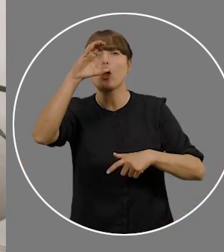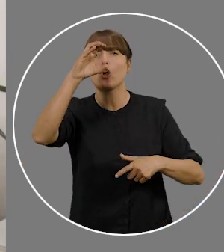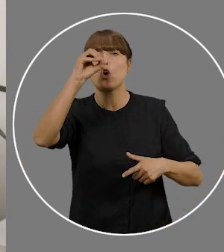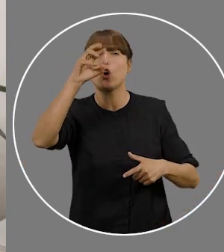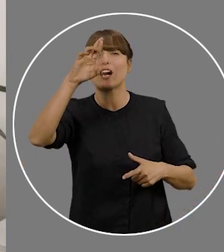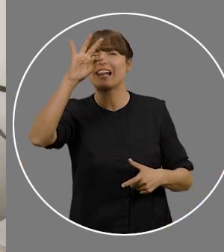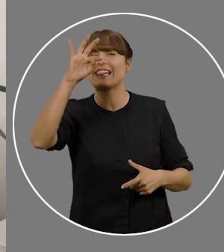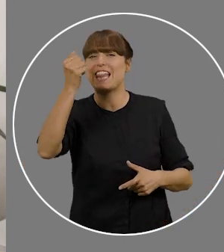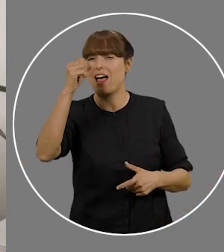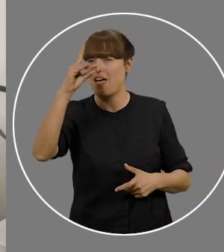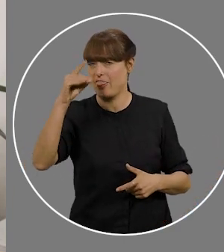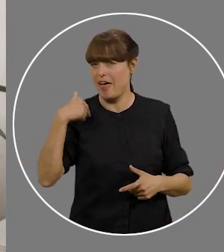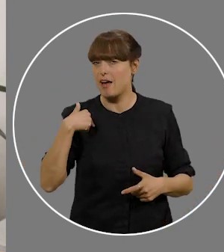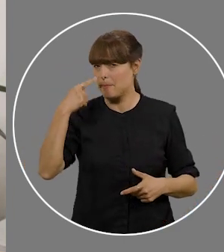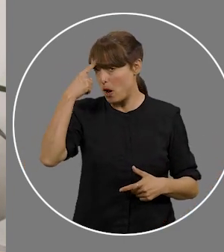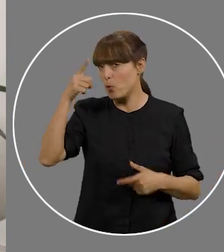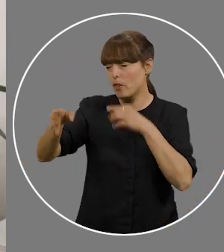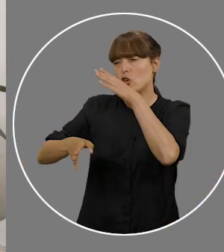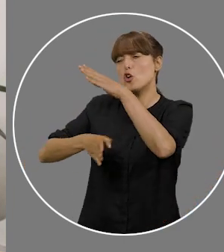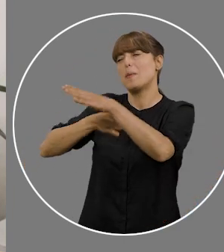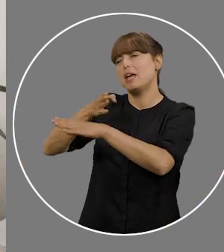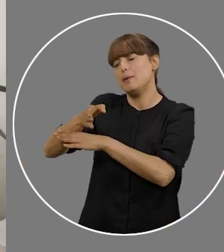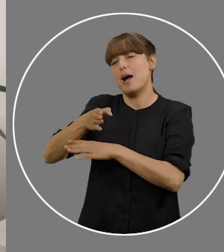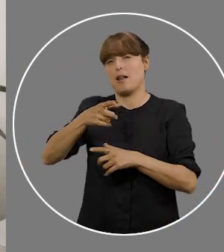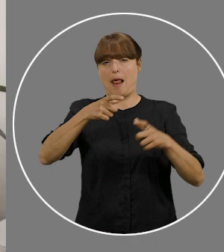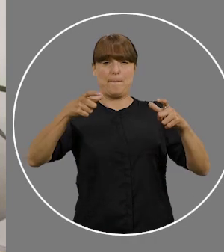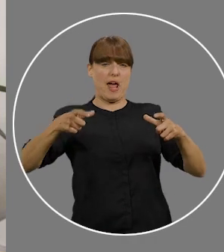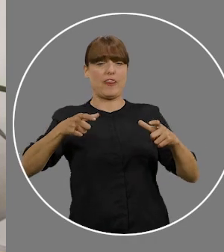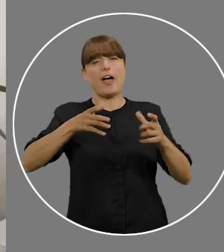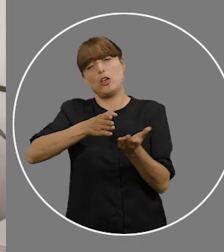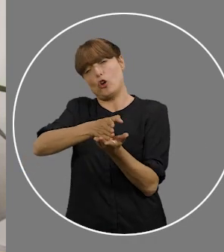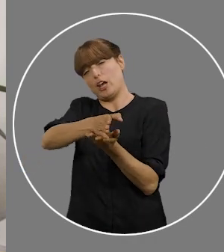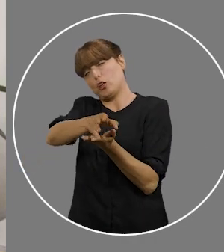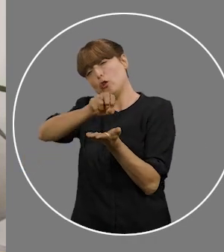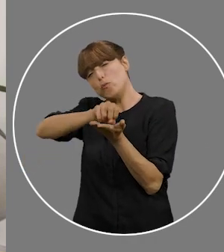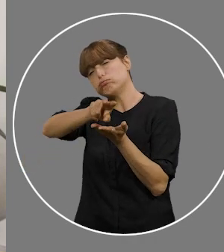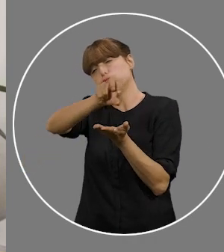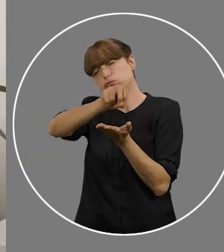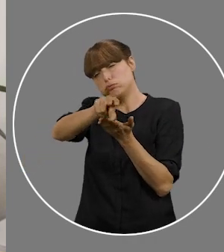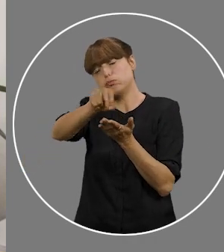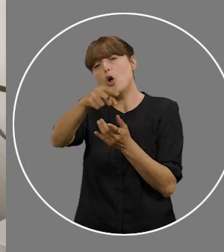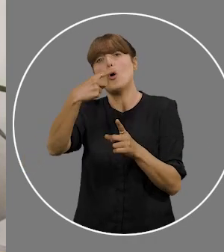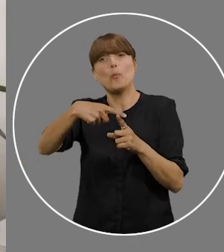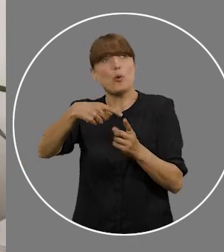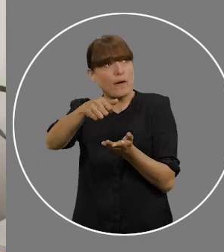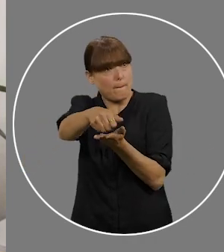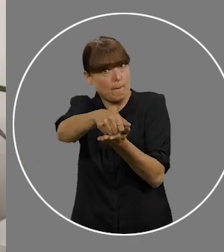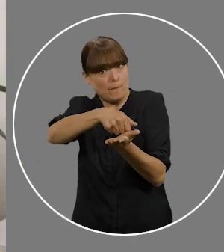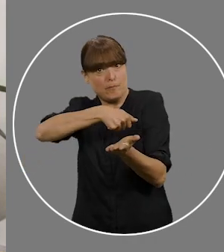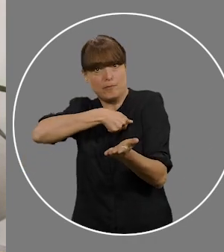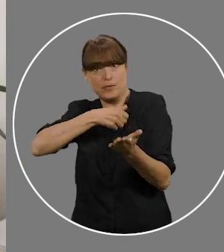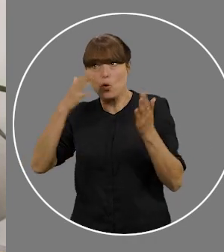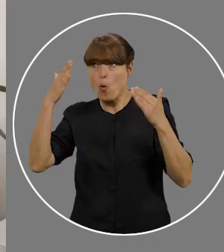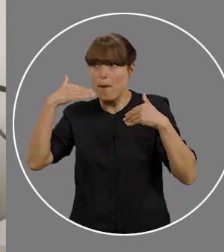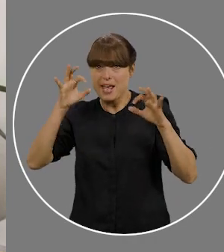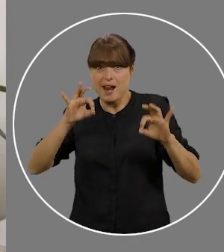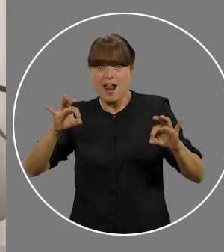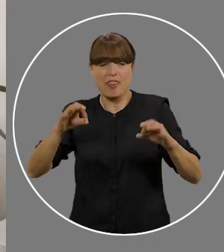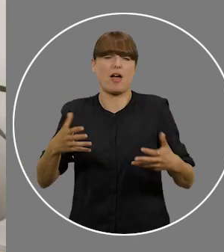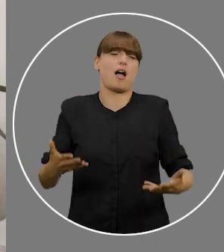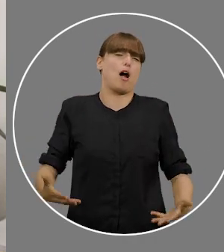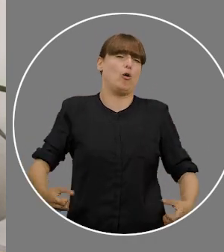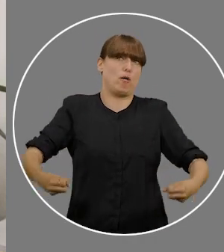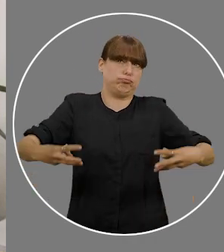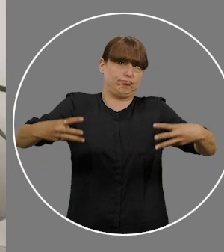en la Plaza Cortada. Entonces yo seguía recto, porque no había casa ni estaban los pisos